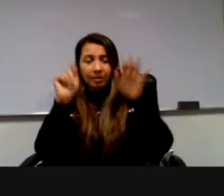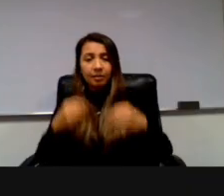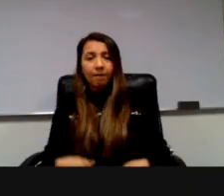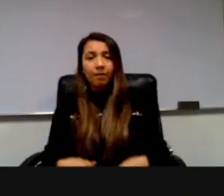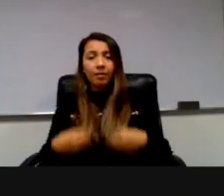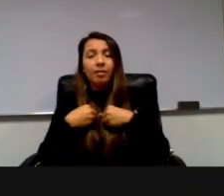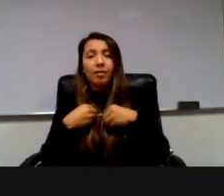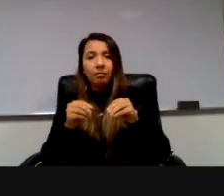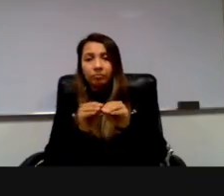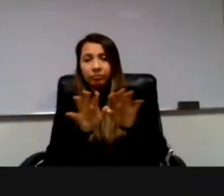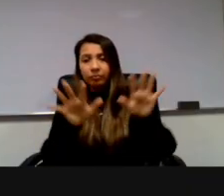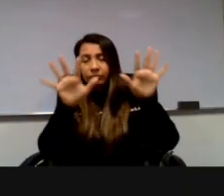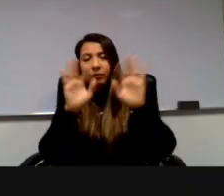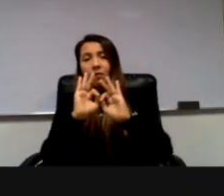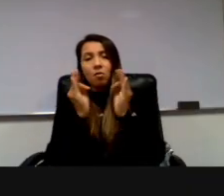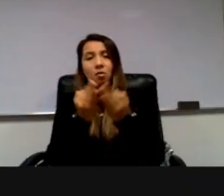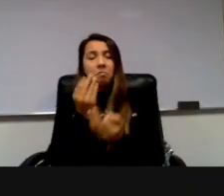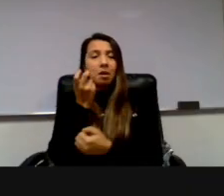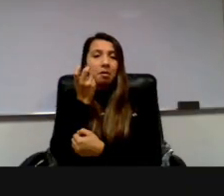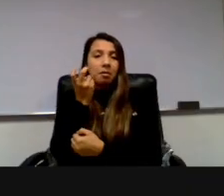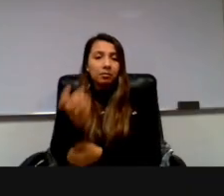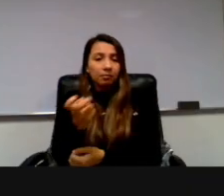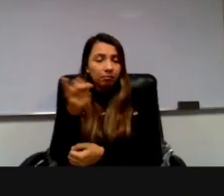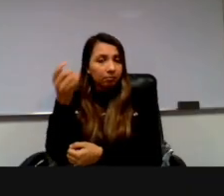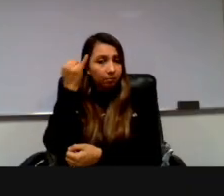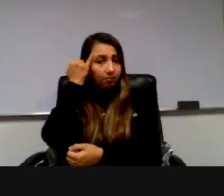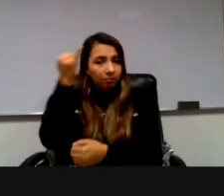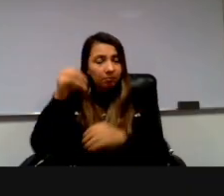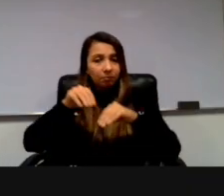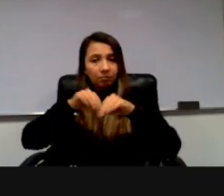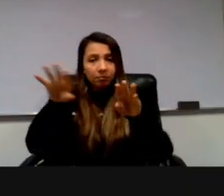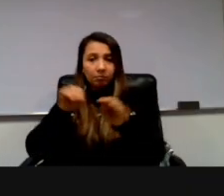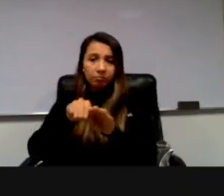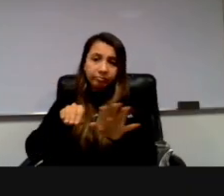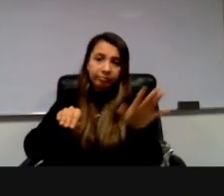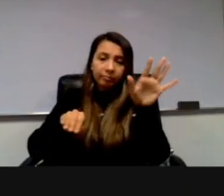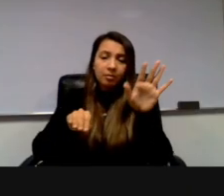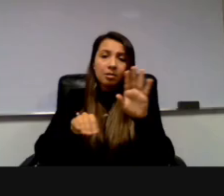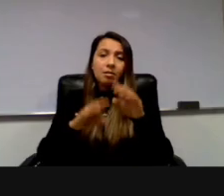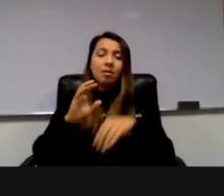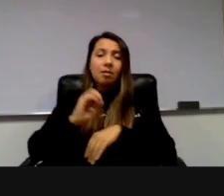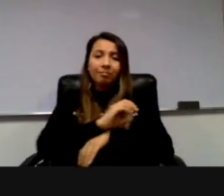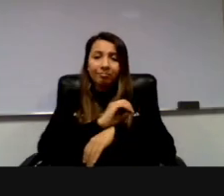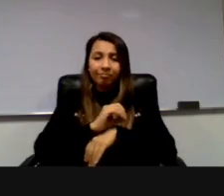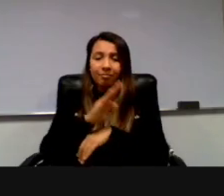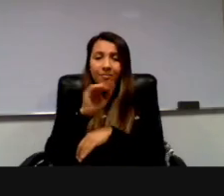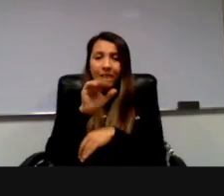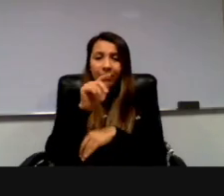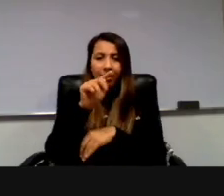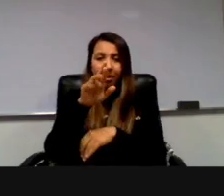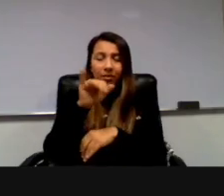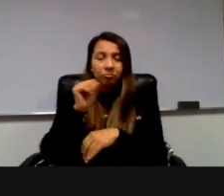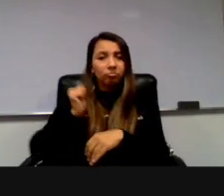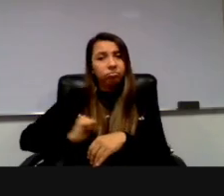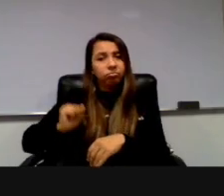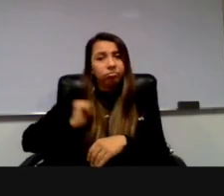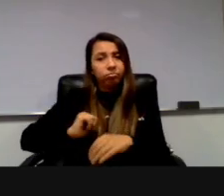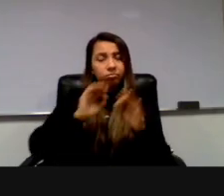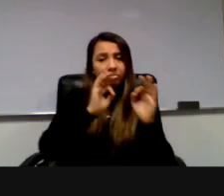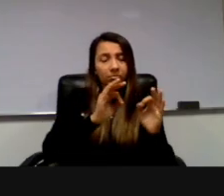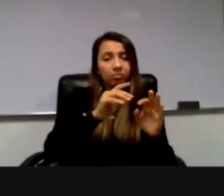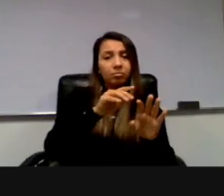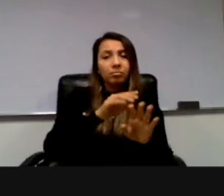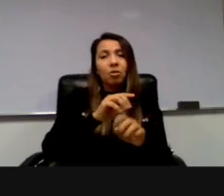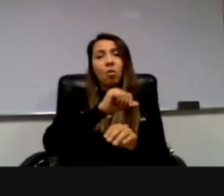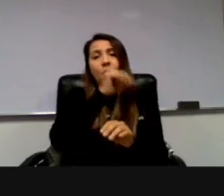árbol universal, tiene esta estructura. Tenemos bacterias, por un lado, que son las más antiguas, y por el otro lado tenemos a las arqueas y a